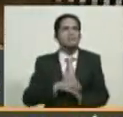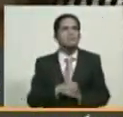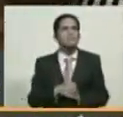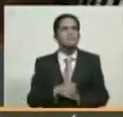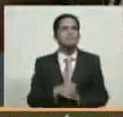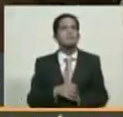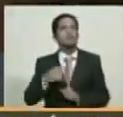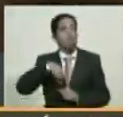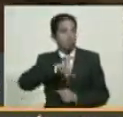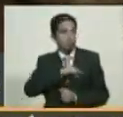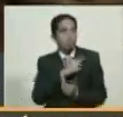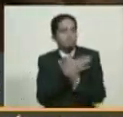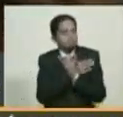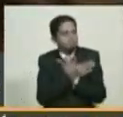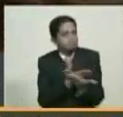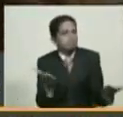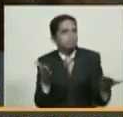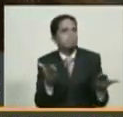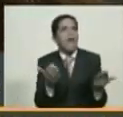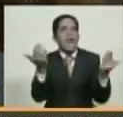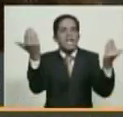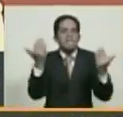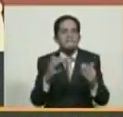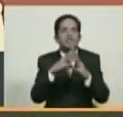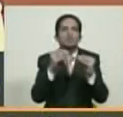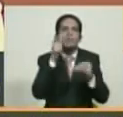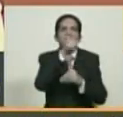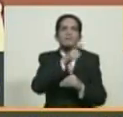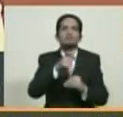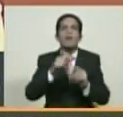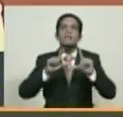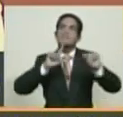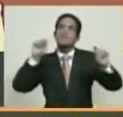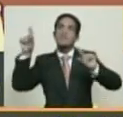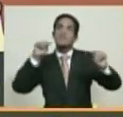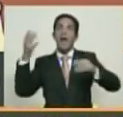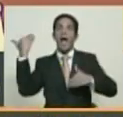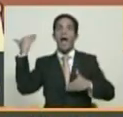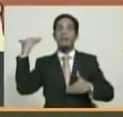abiertos, vamos a recibir a nuestros hermanos y nuestras hermanas que voluntariamente